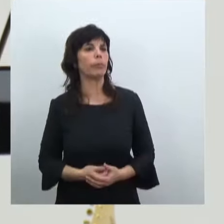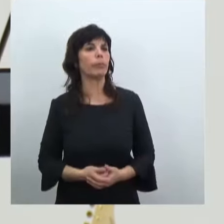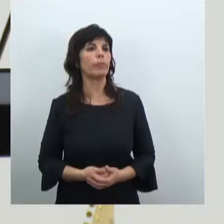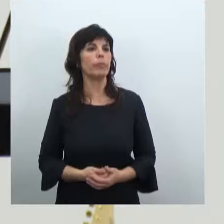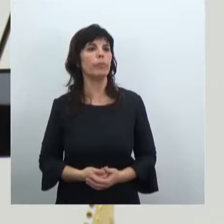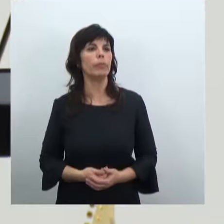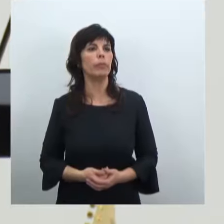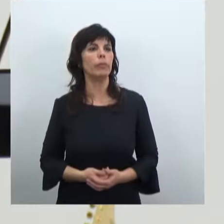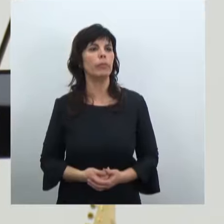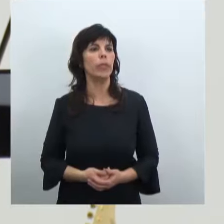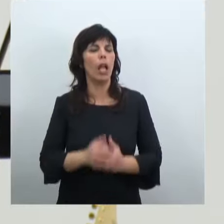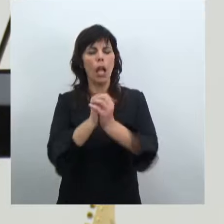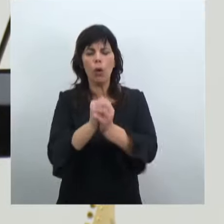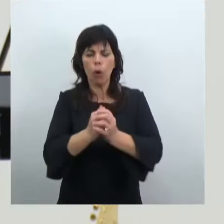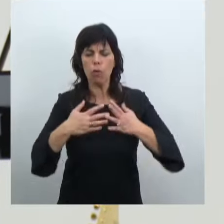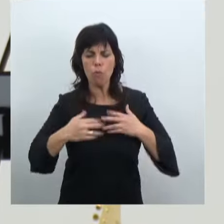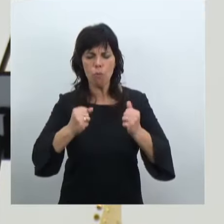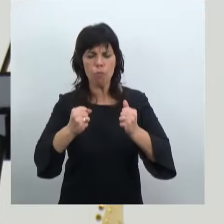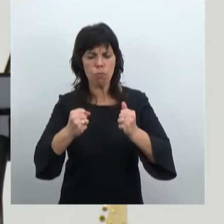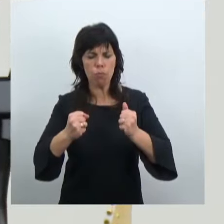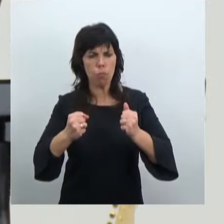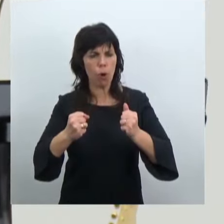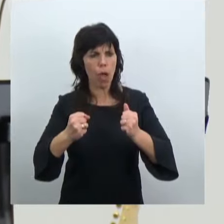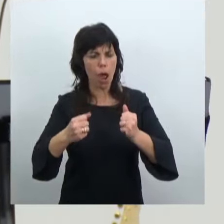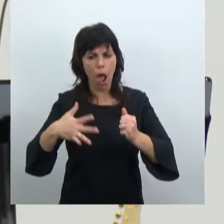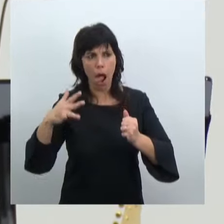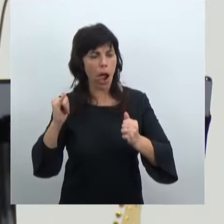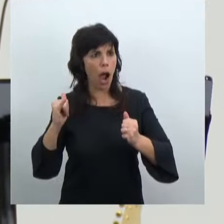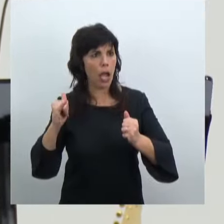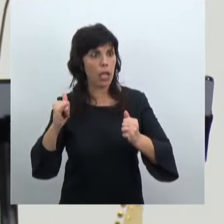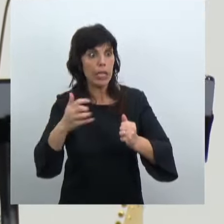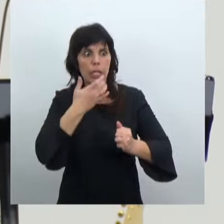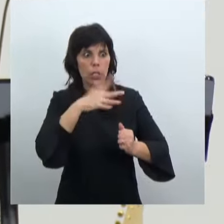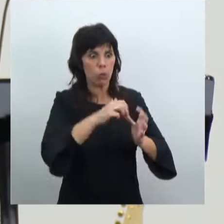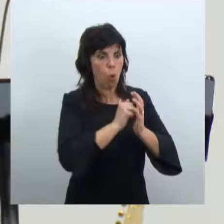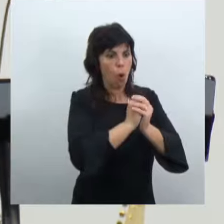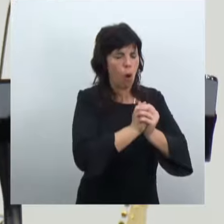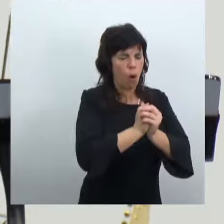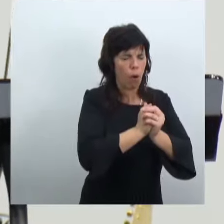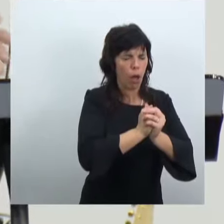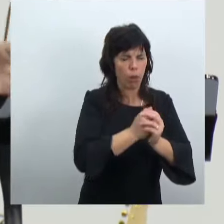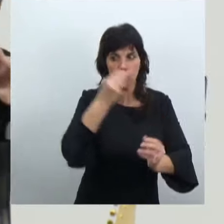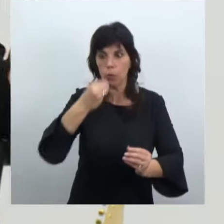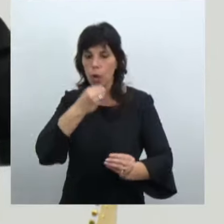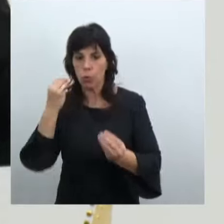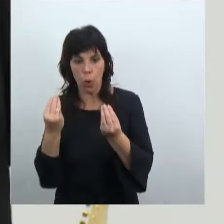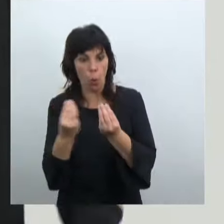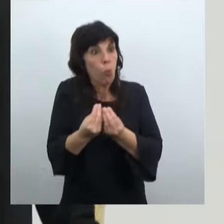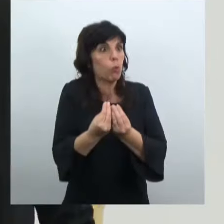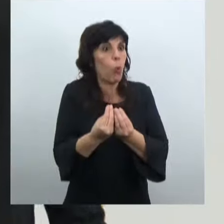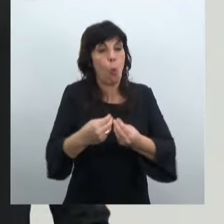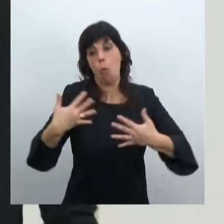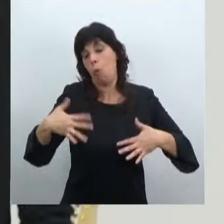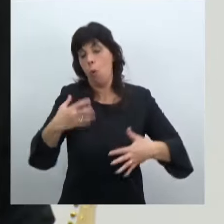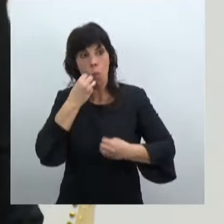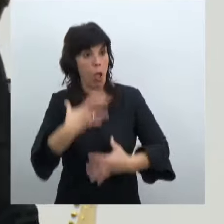un poder en la oración combinada con el ayuno impresionante. Nosotros lo practicamos aquí